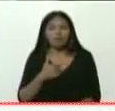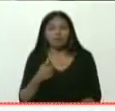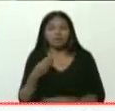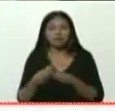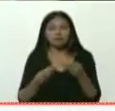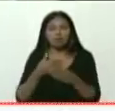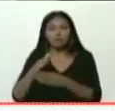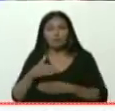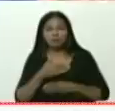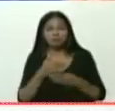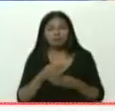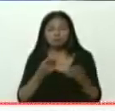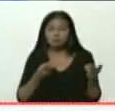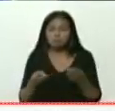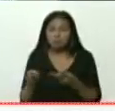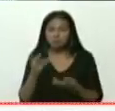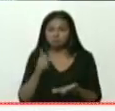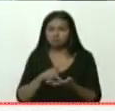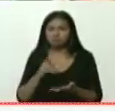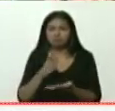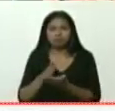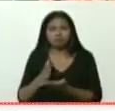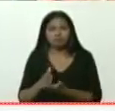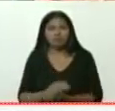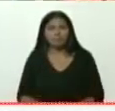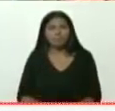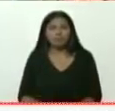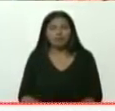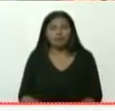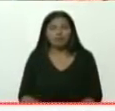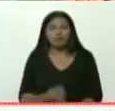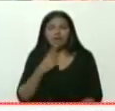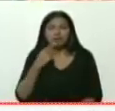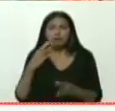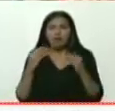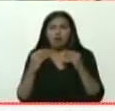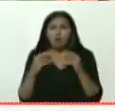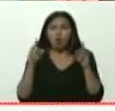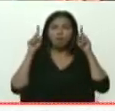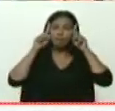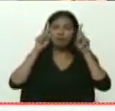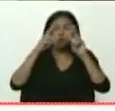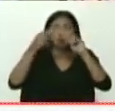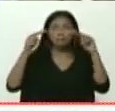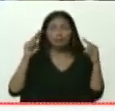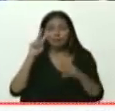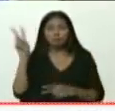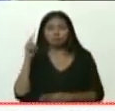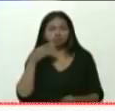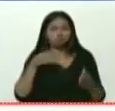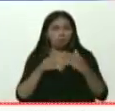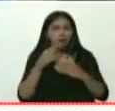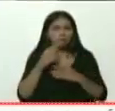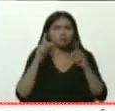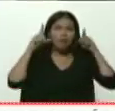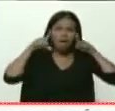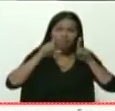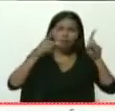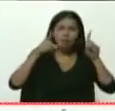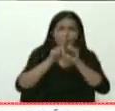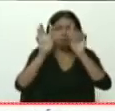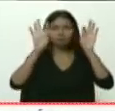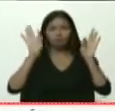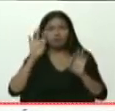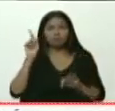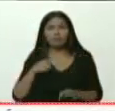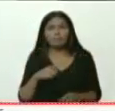quería conversar. Yo le dije, bienvenido, siempre, siempre bienvenido. Si hay que hablar con el diablo, por la paz de Venezuela, voy a hablar con el diablo,